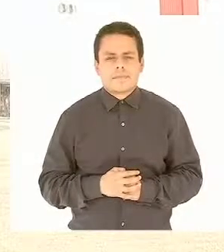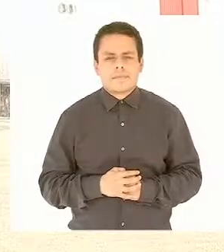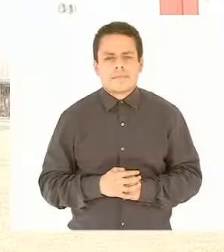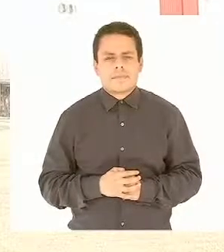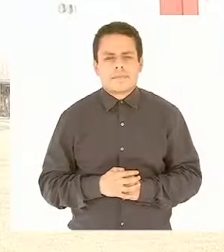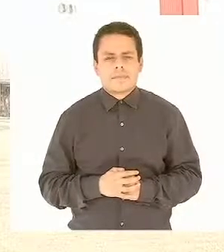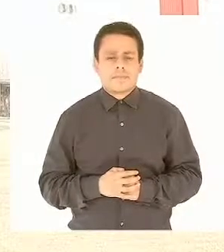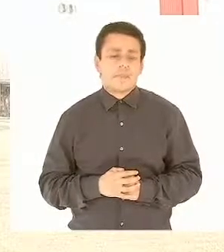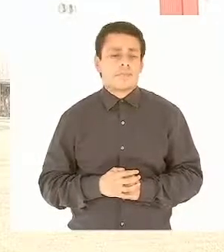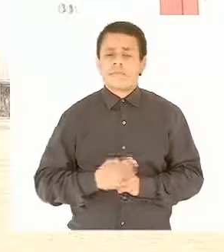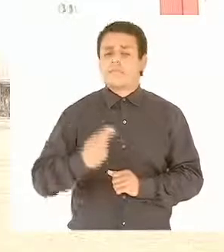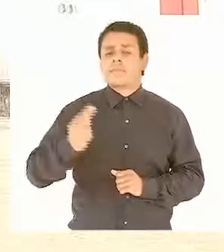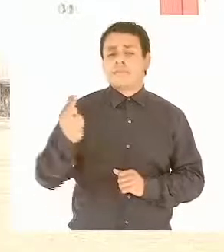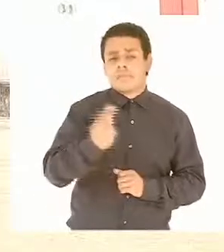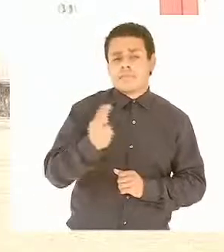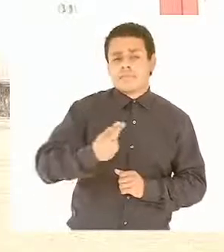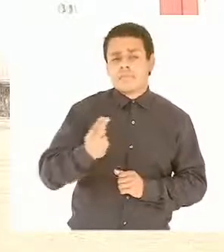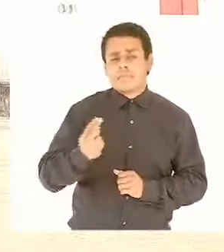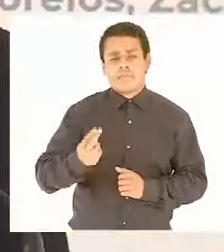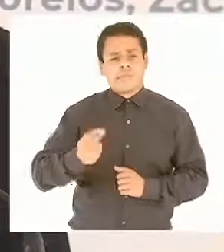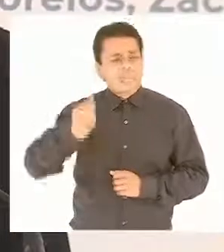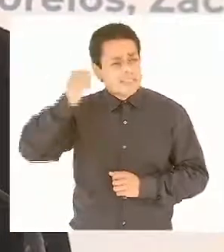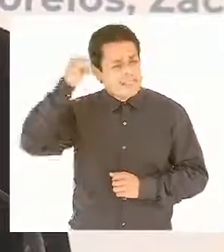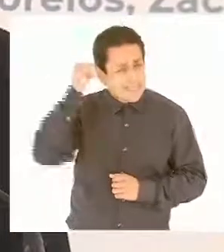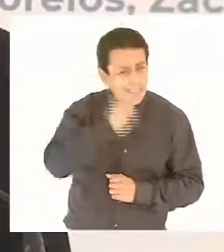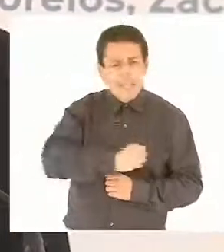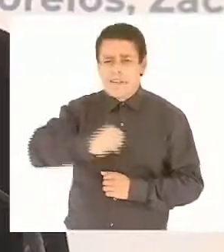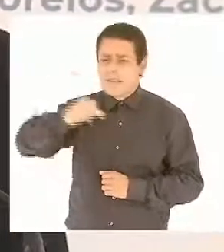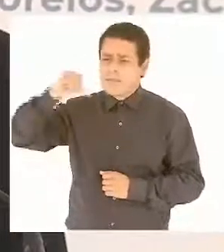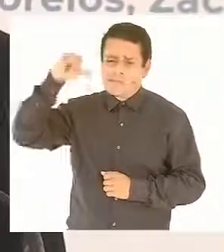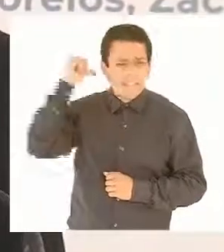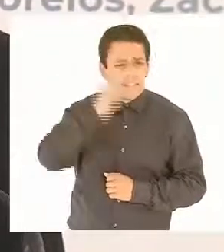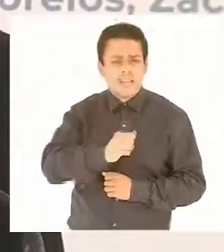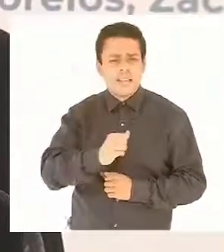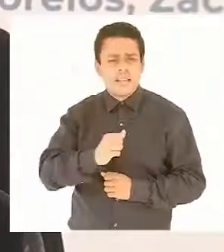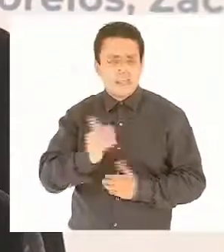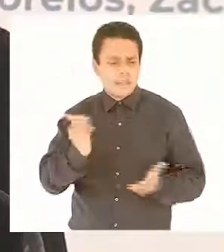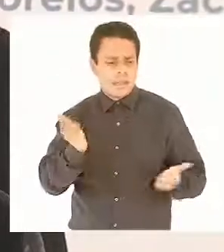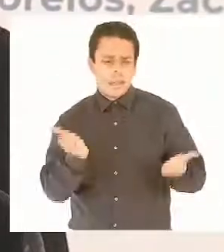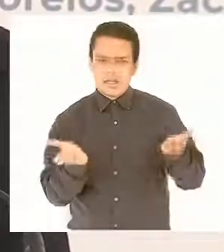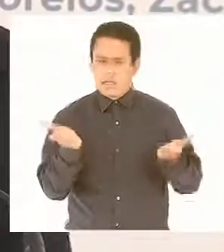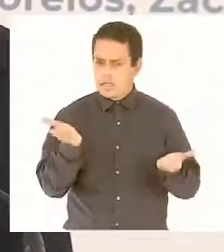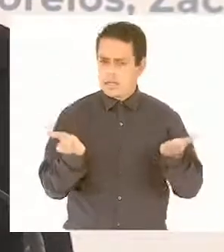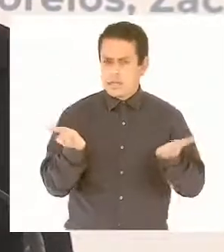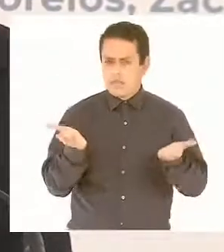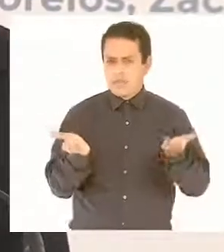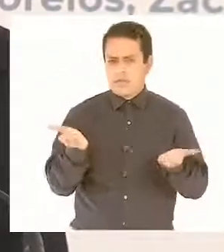Se tiene que buscar siempre el equilibrio